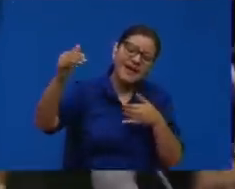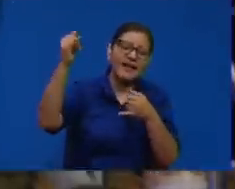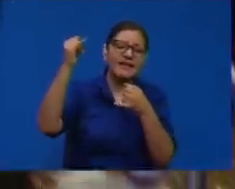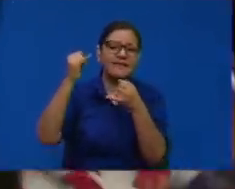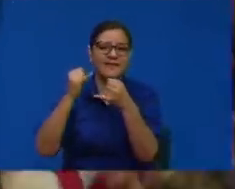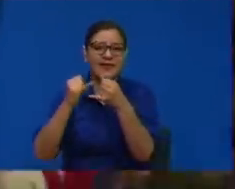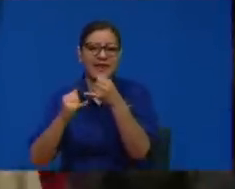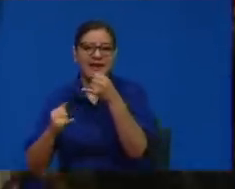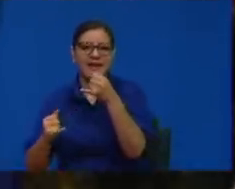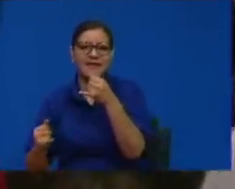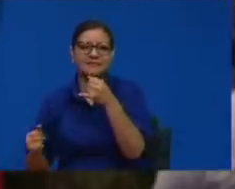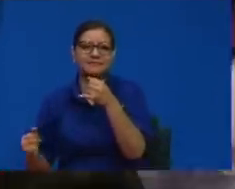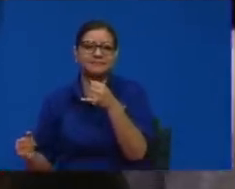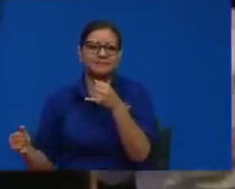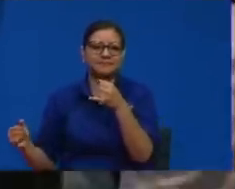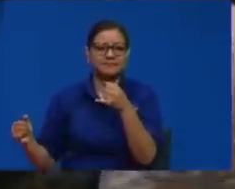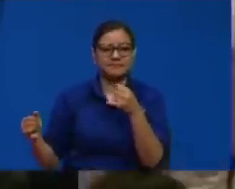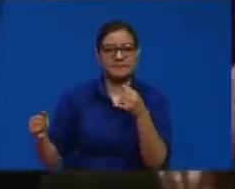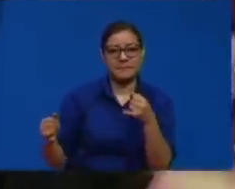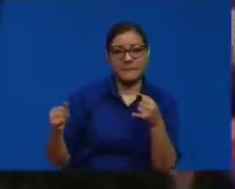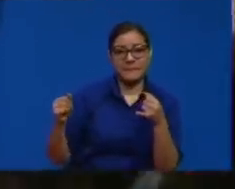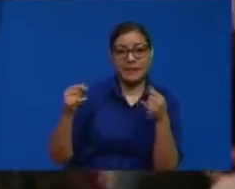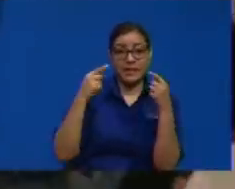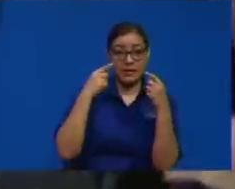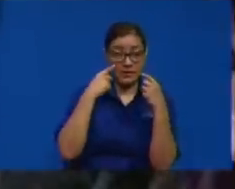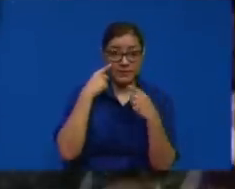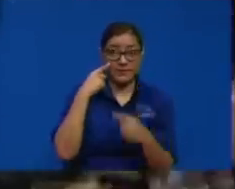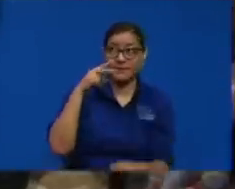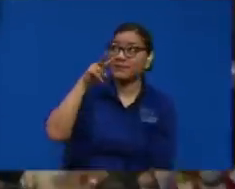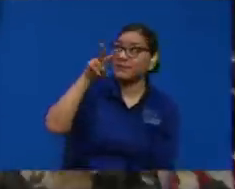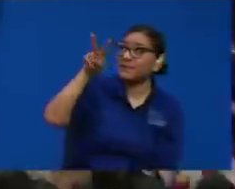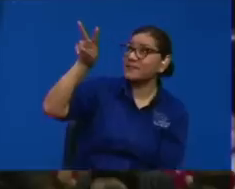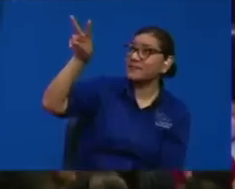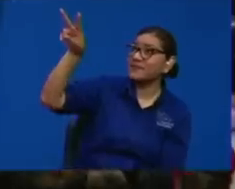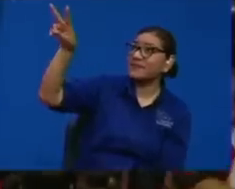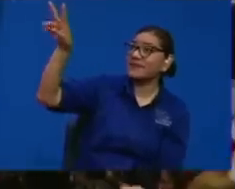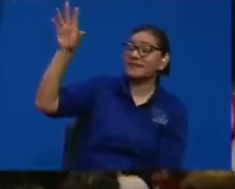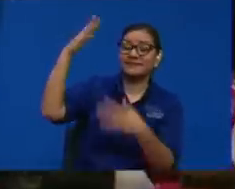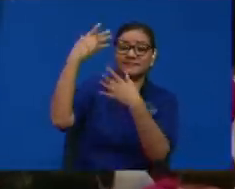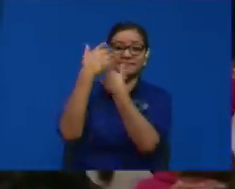que al final con mis ojos miraré su